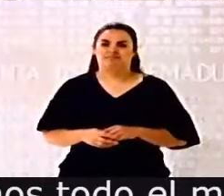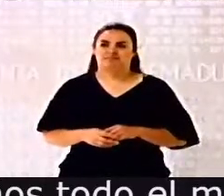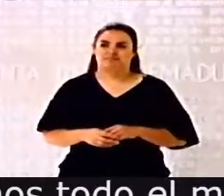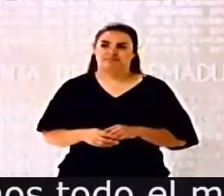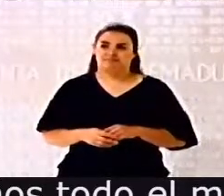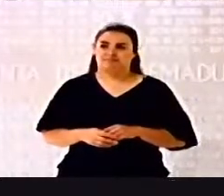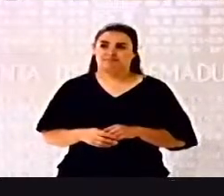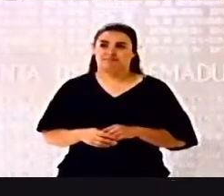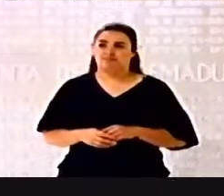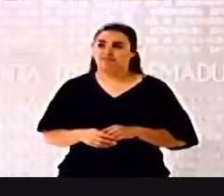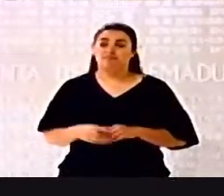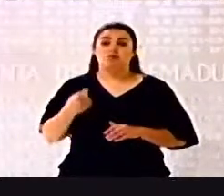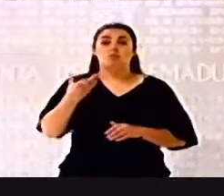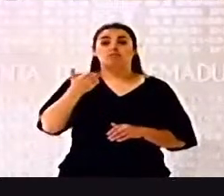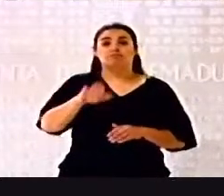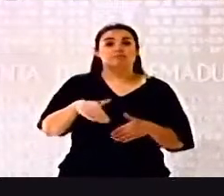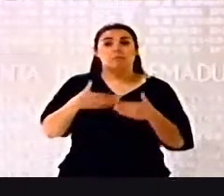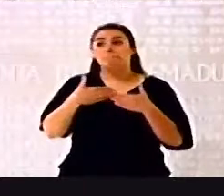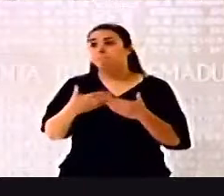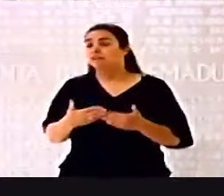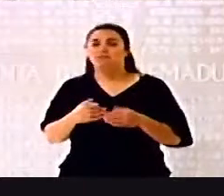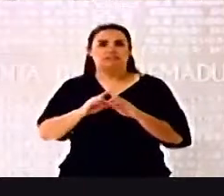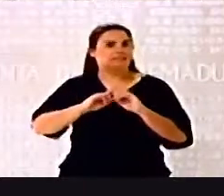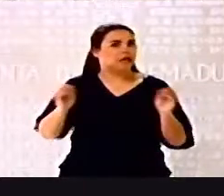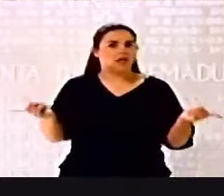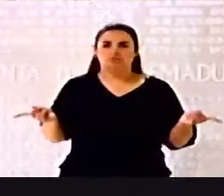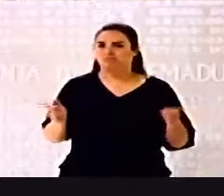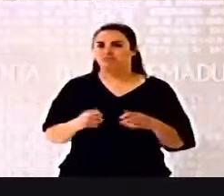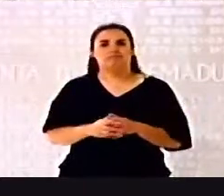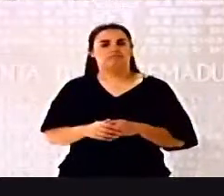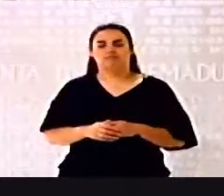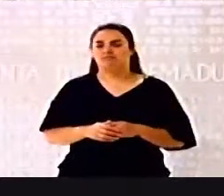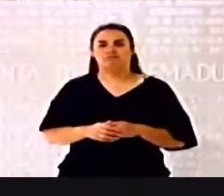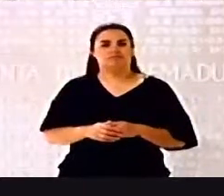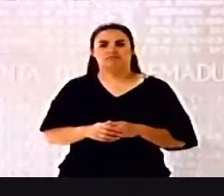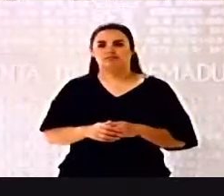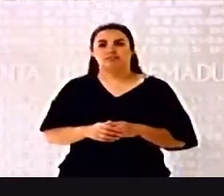No tenemos que lamentar ningún fallecimiento en el día de hoy,